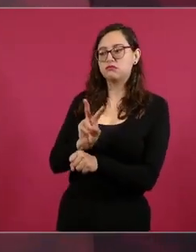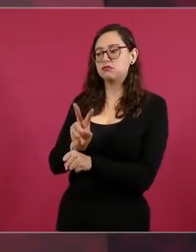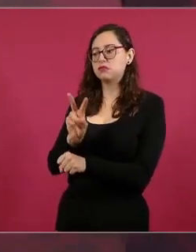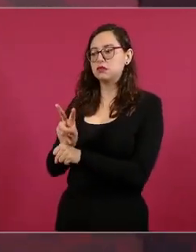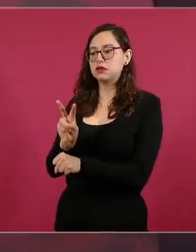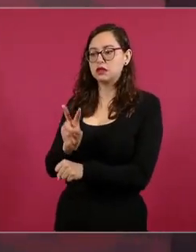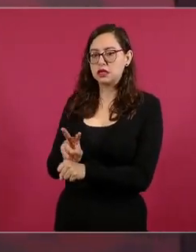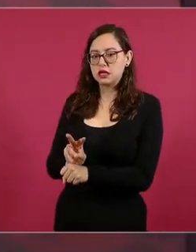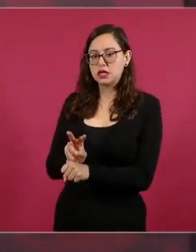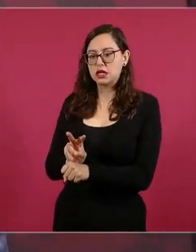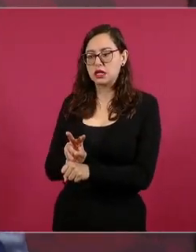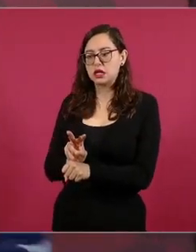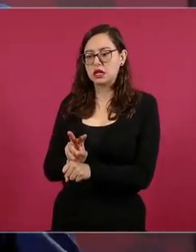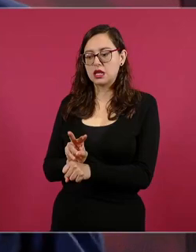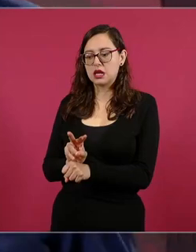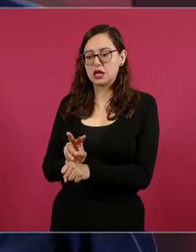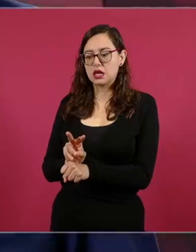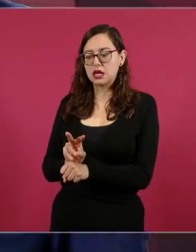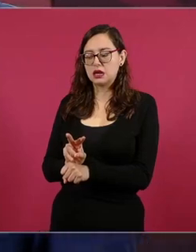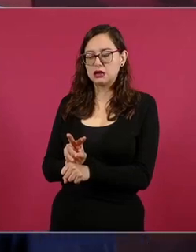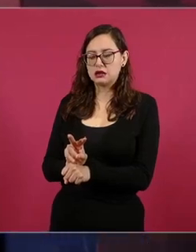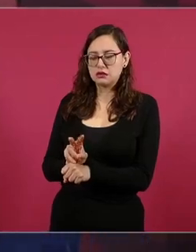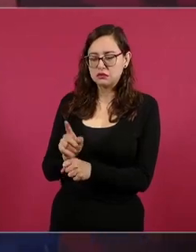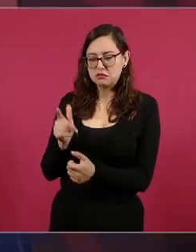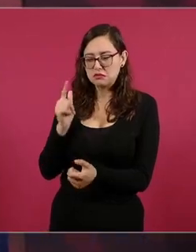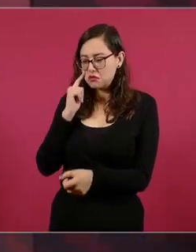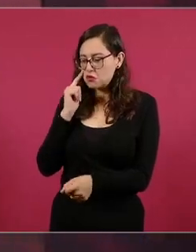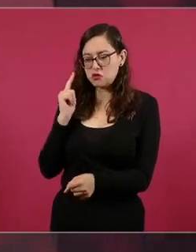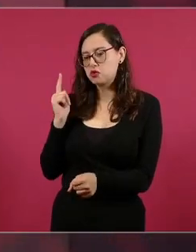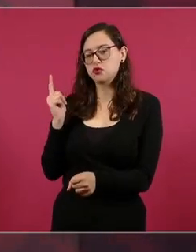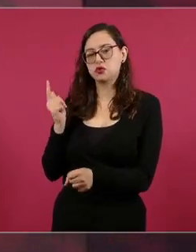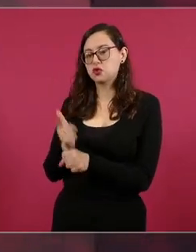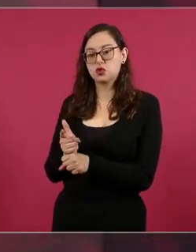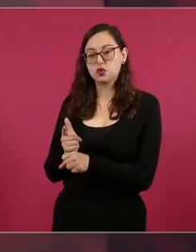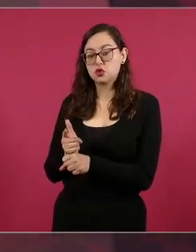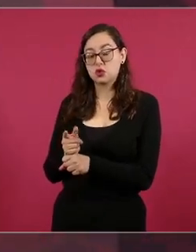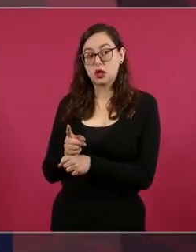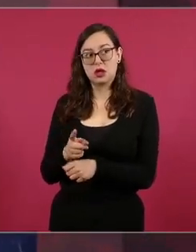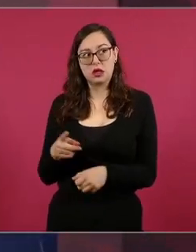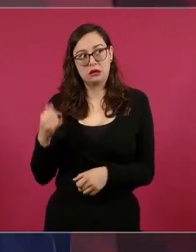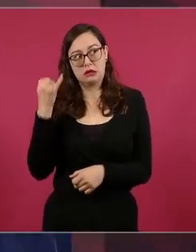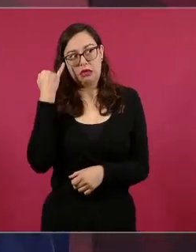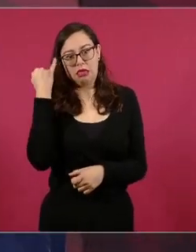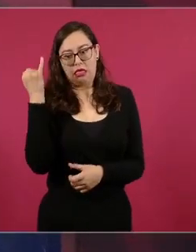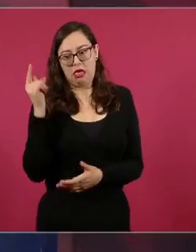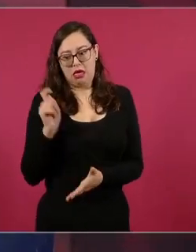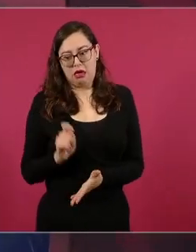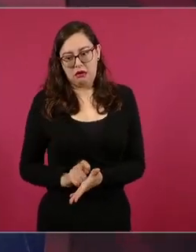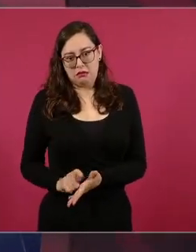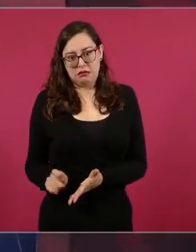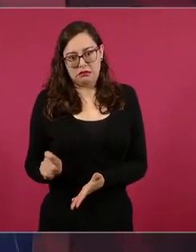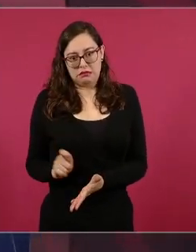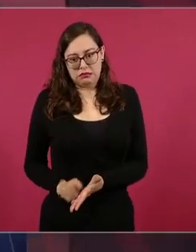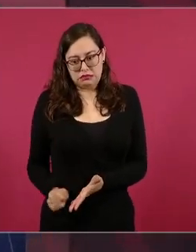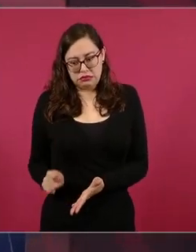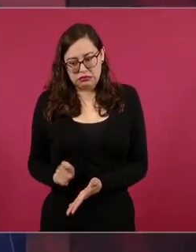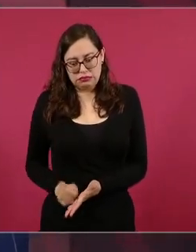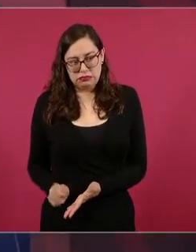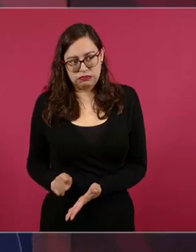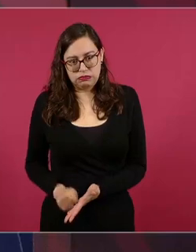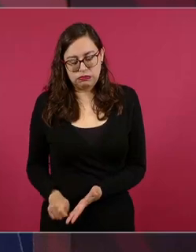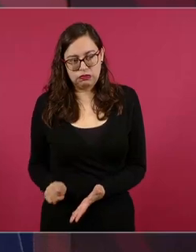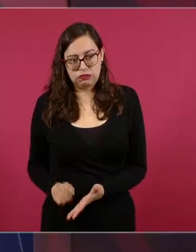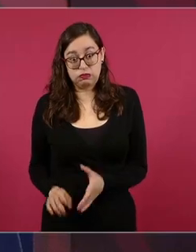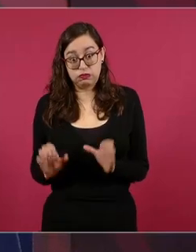directo, ahora sí, usar el lenguaje subliminal, y